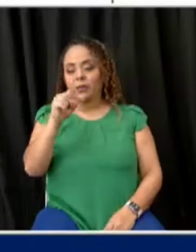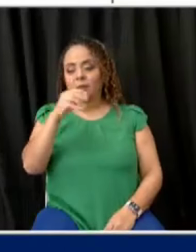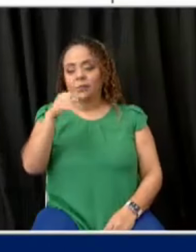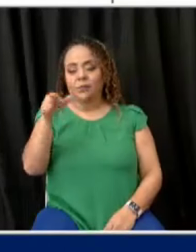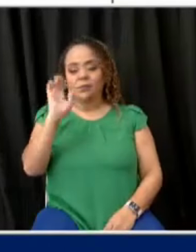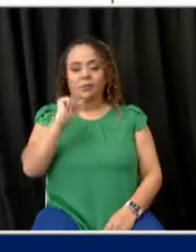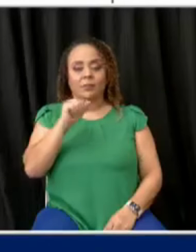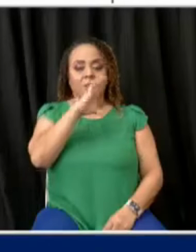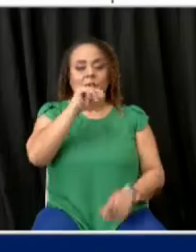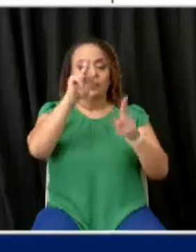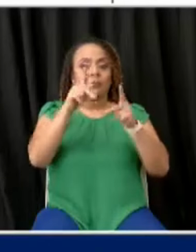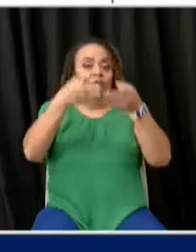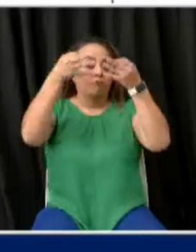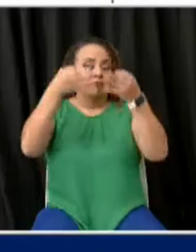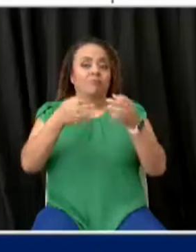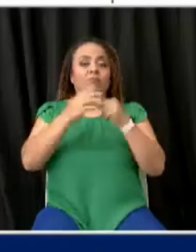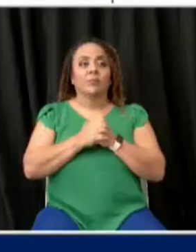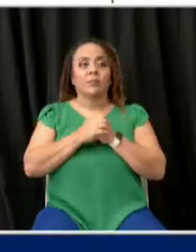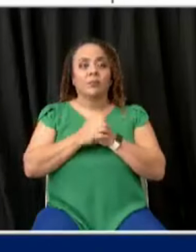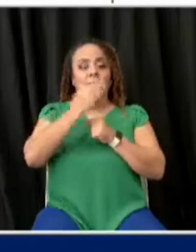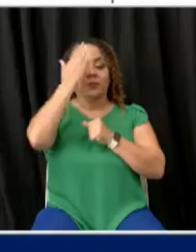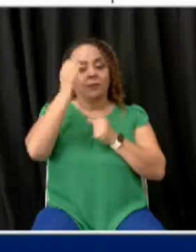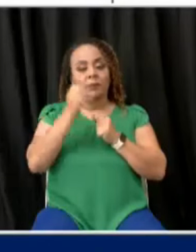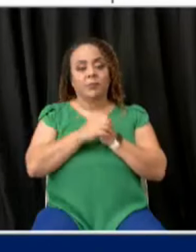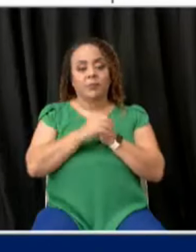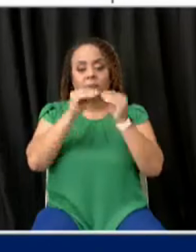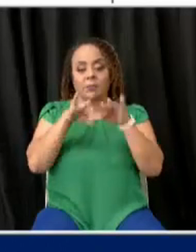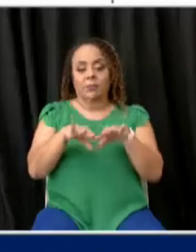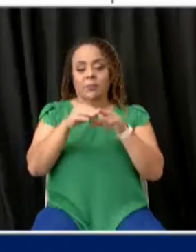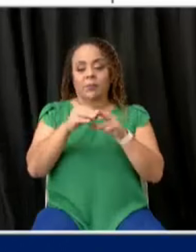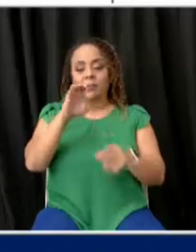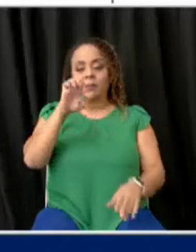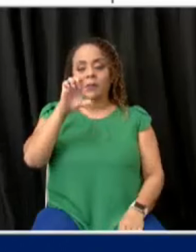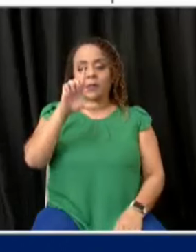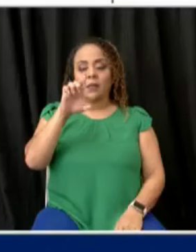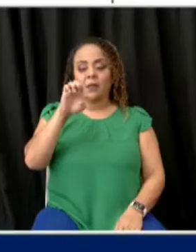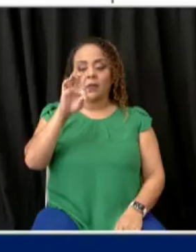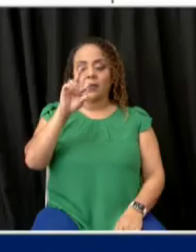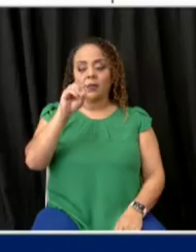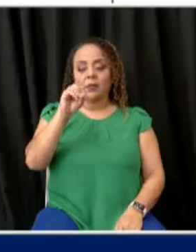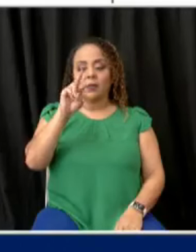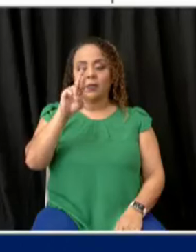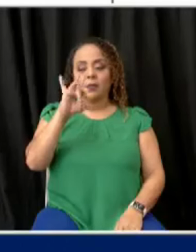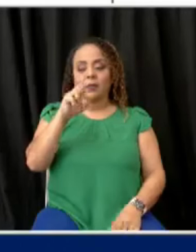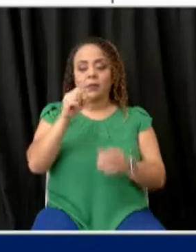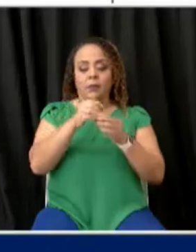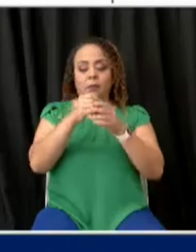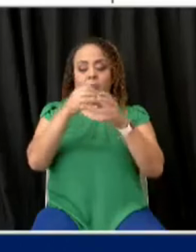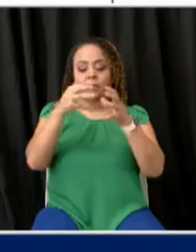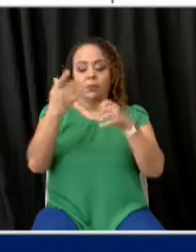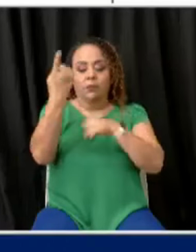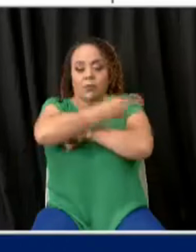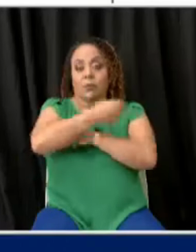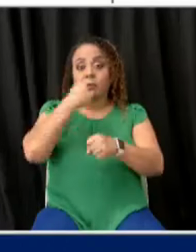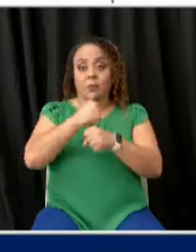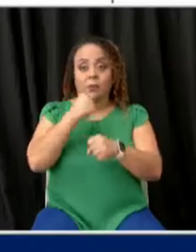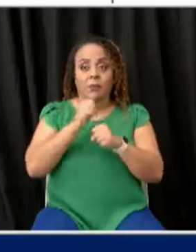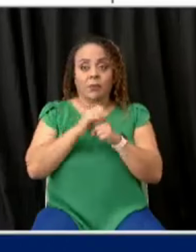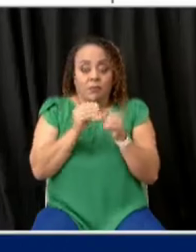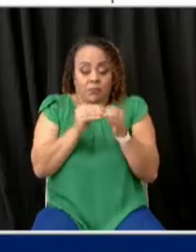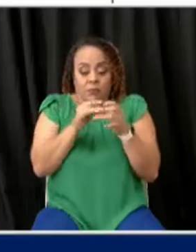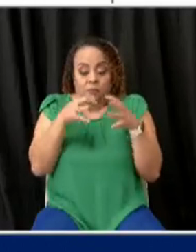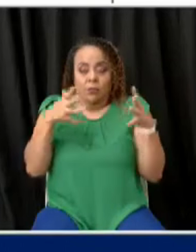esa persona se deshidrata toda porque está perdiendo los electrolitos. Okay. Conforme aumentan los días de trabajo, esa